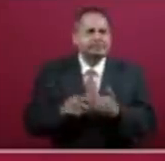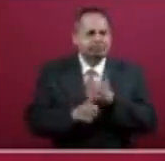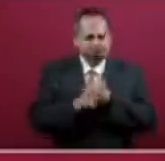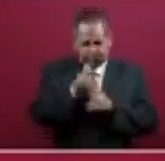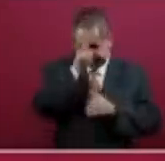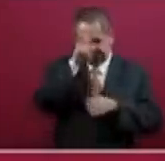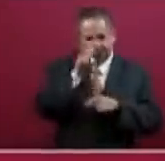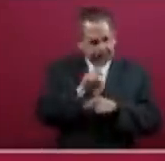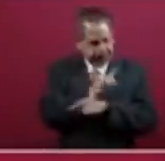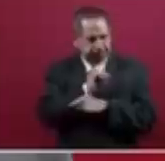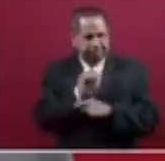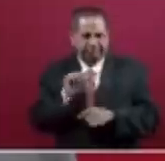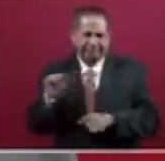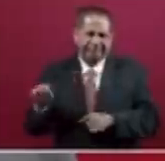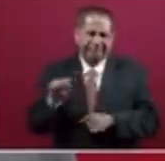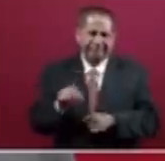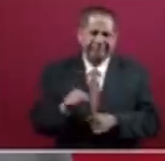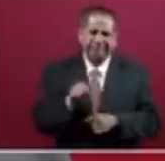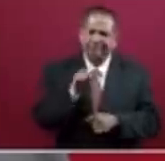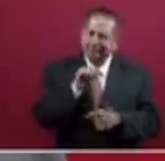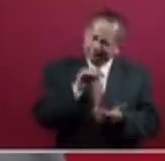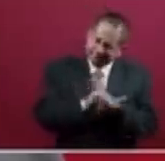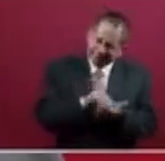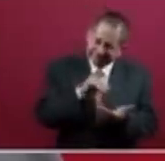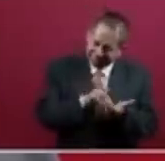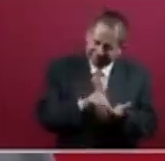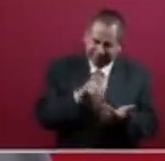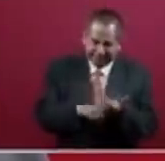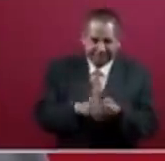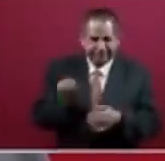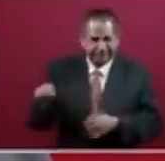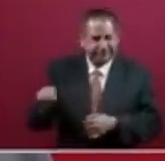revanchismo, y hay todavía